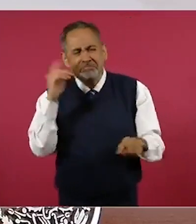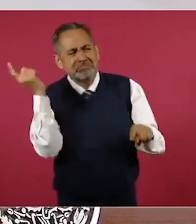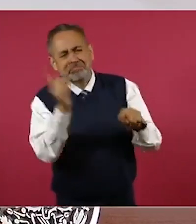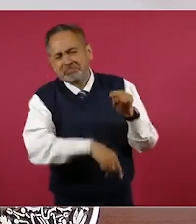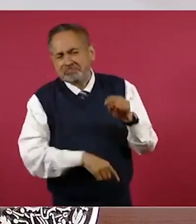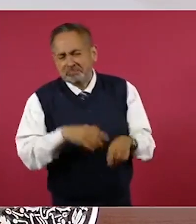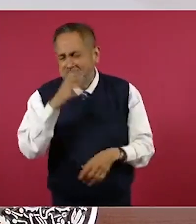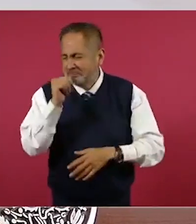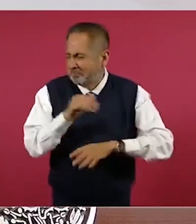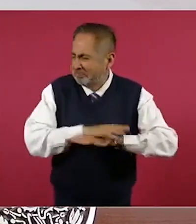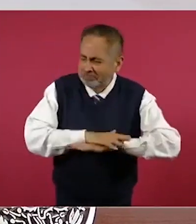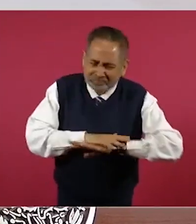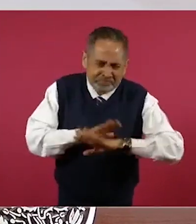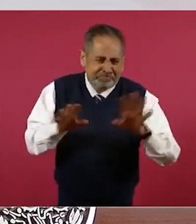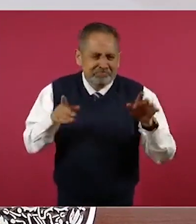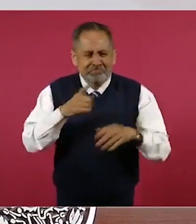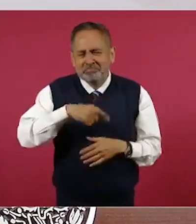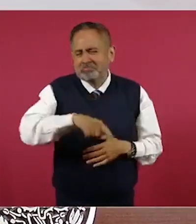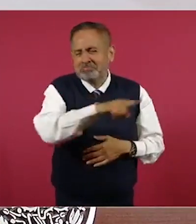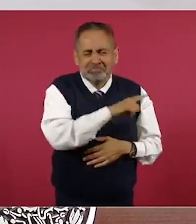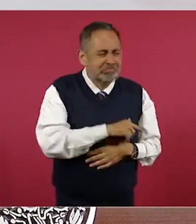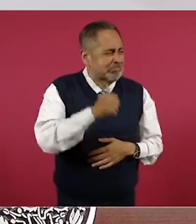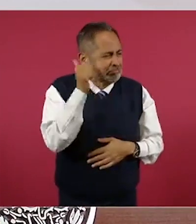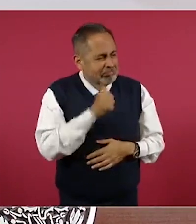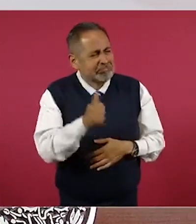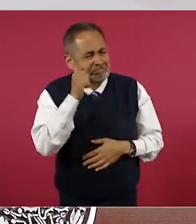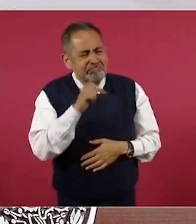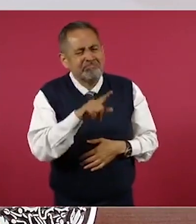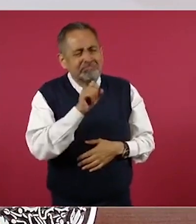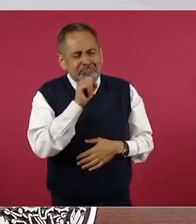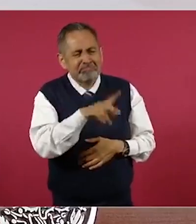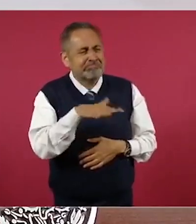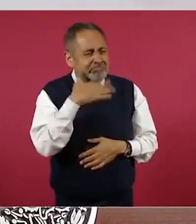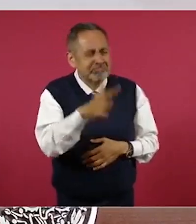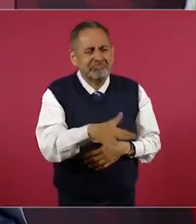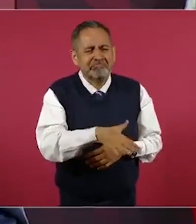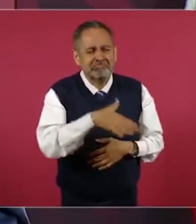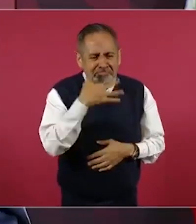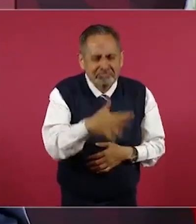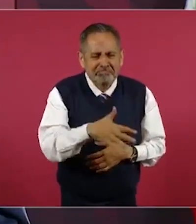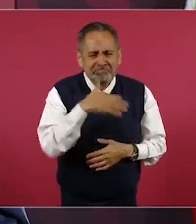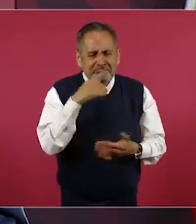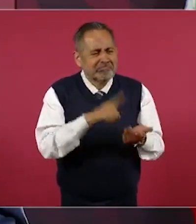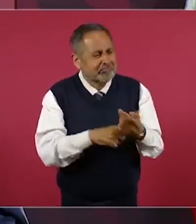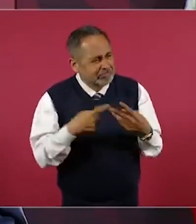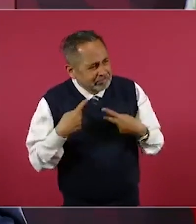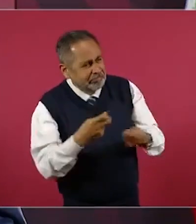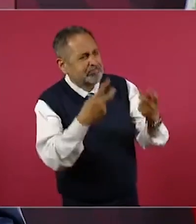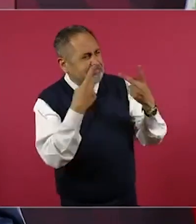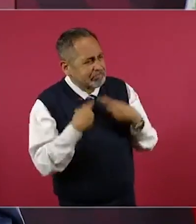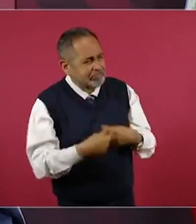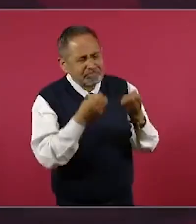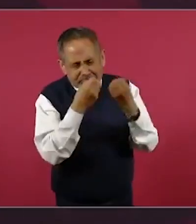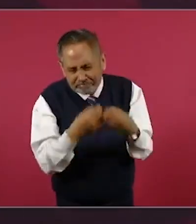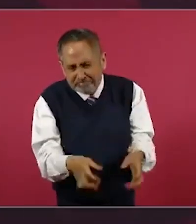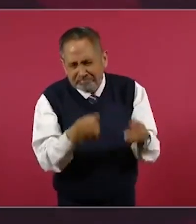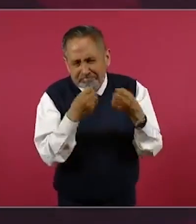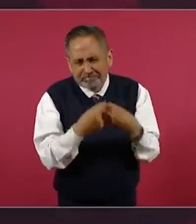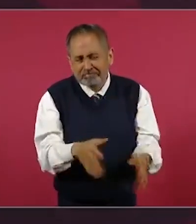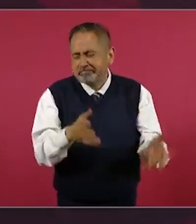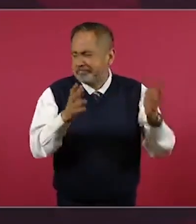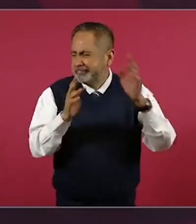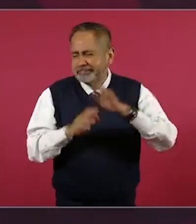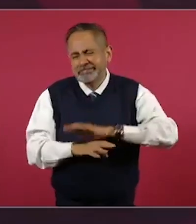los dados están cargados va a ser siempre fraude y fraude y fraude y